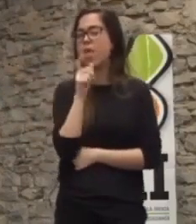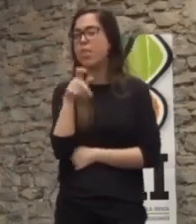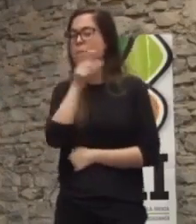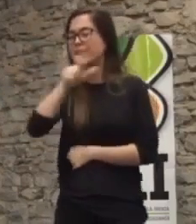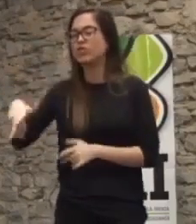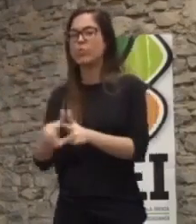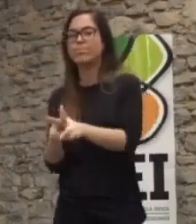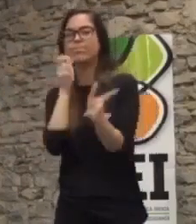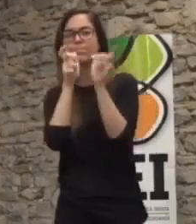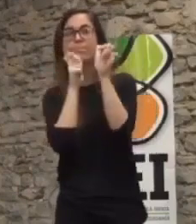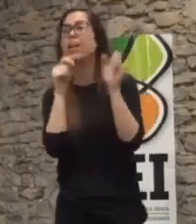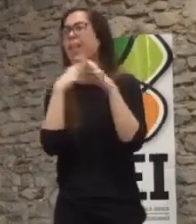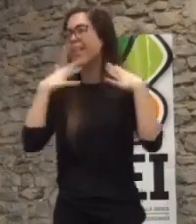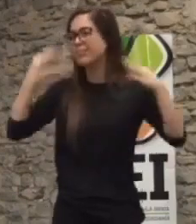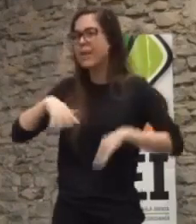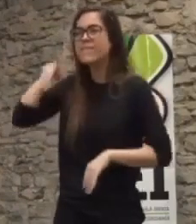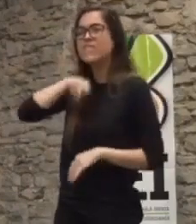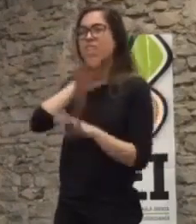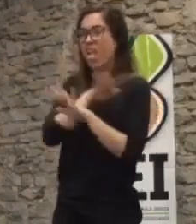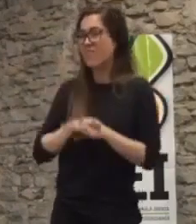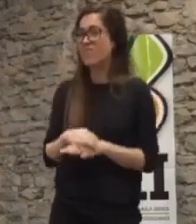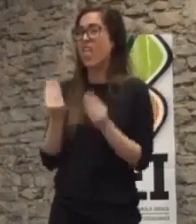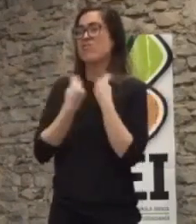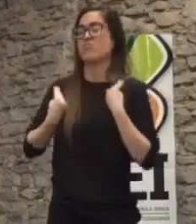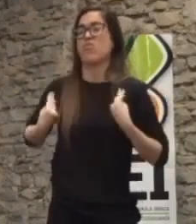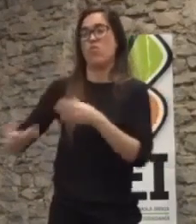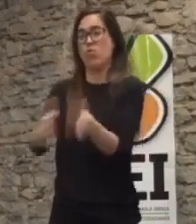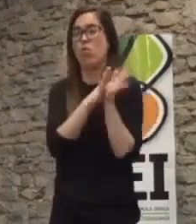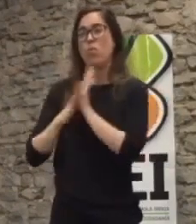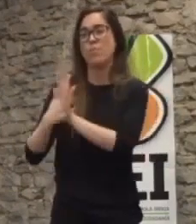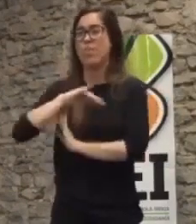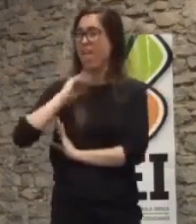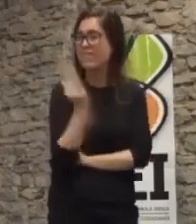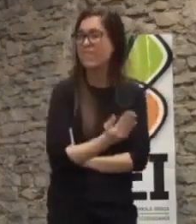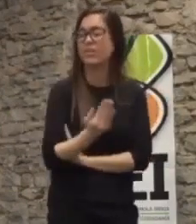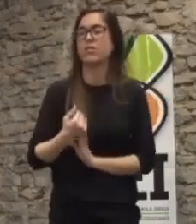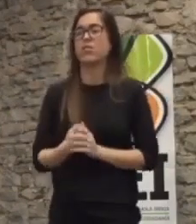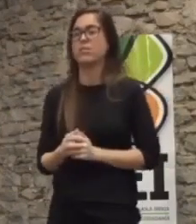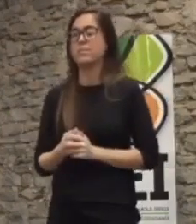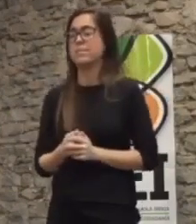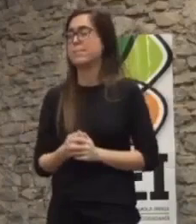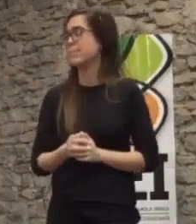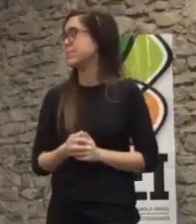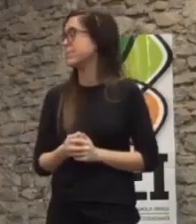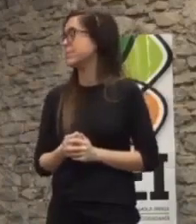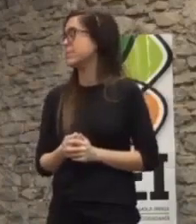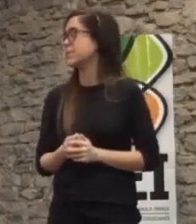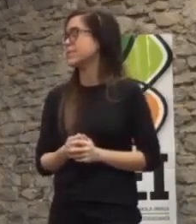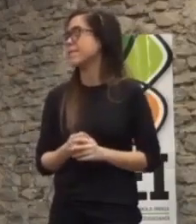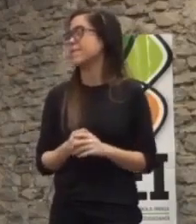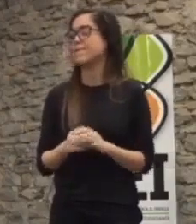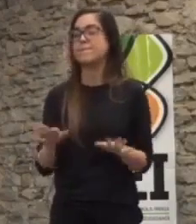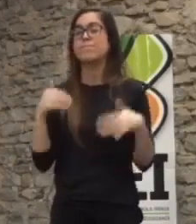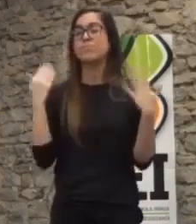son falsos y que perjudican y afectan a la convivencia de nuestros barrios, de nuestros municipios. Bueno, para ello, lo que